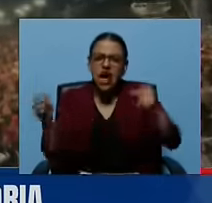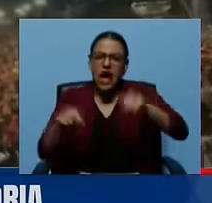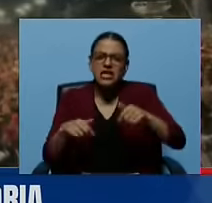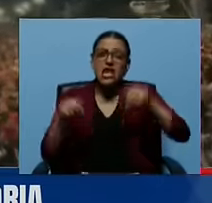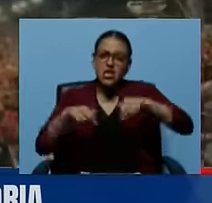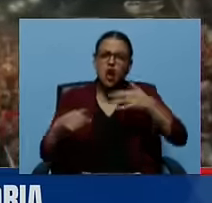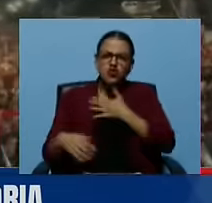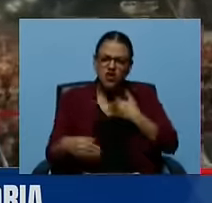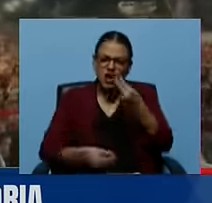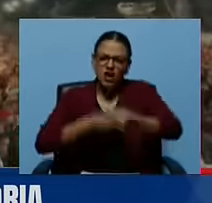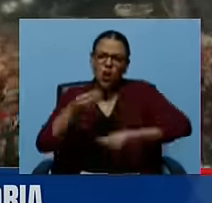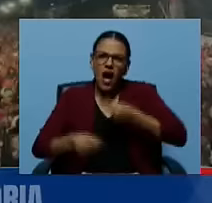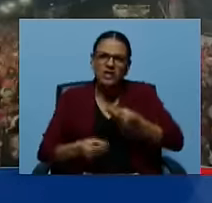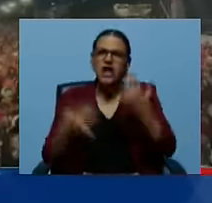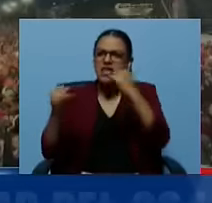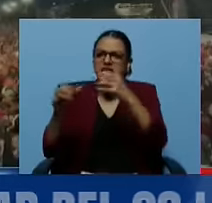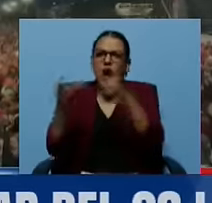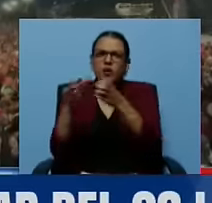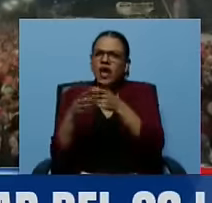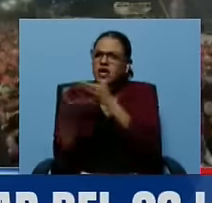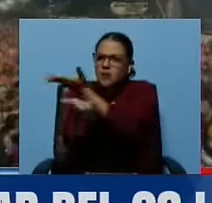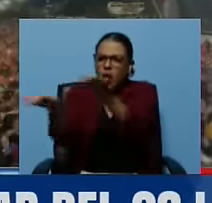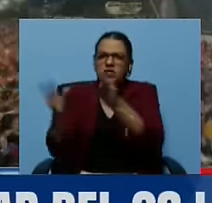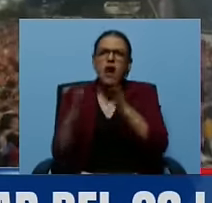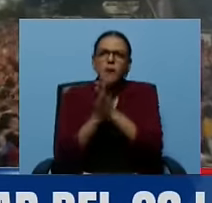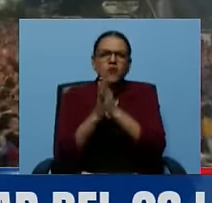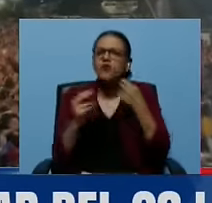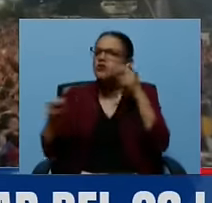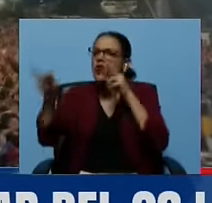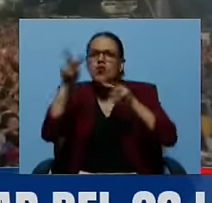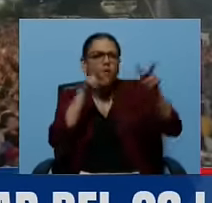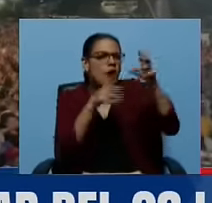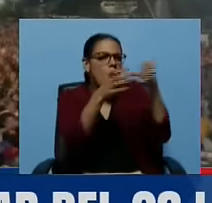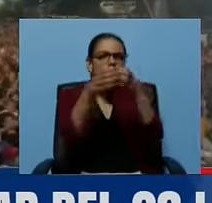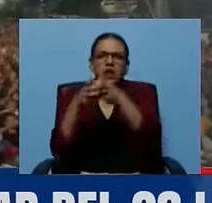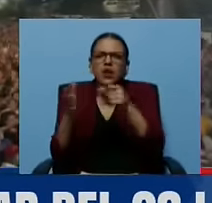proceder, si hay un equipo allá, por favor, no veo ningún equipo allá.